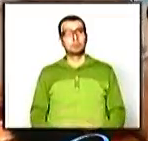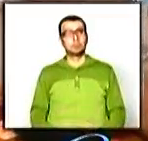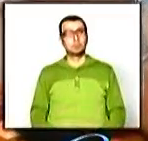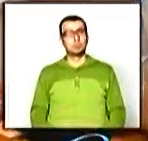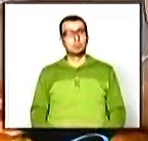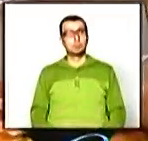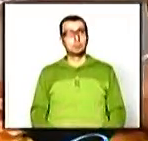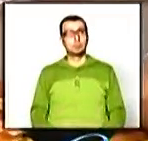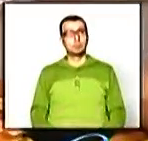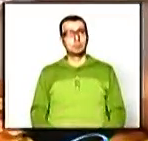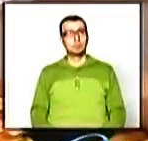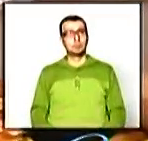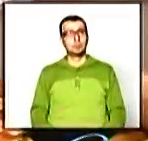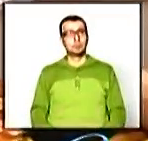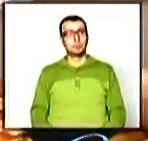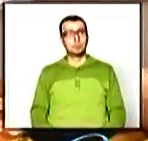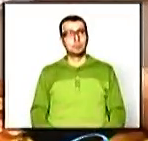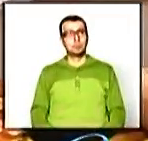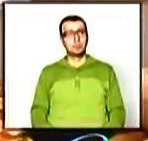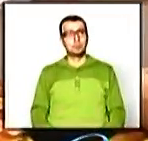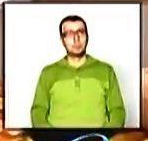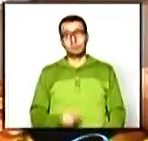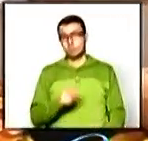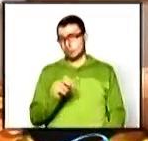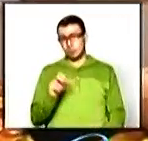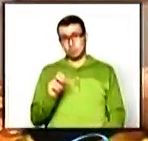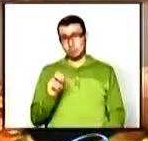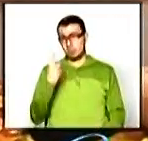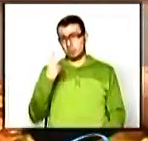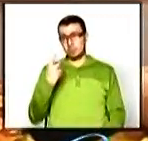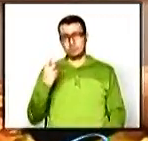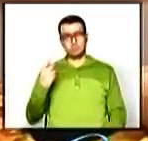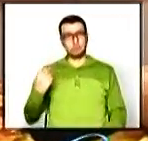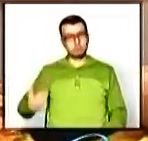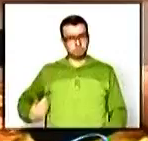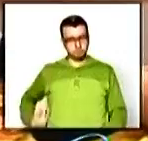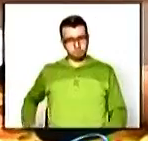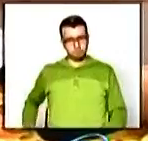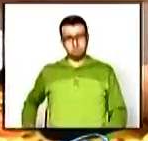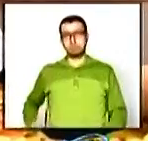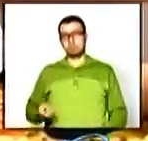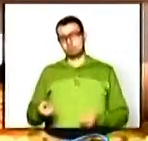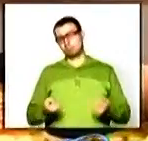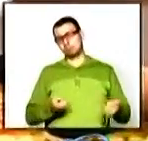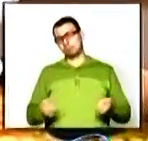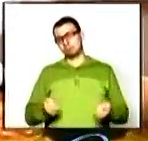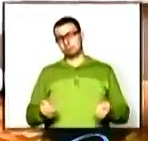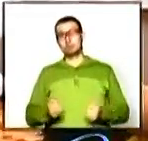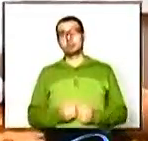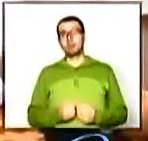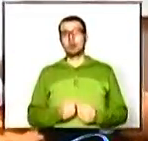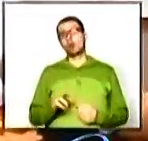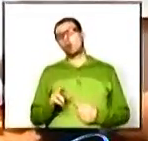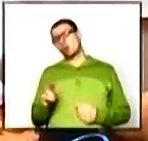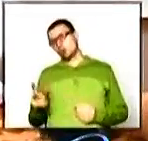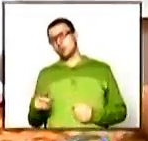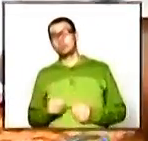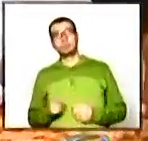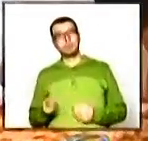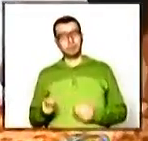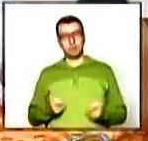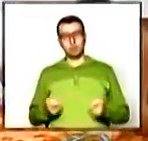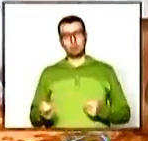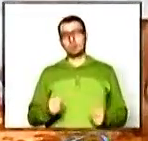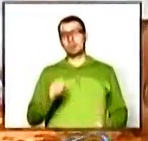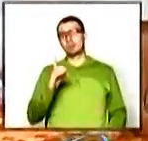Muy bien. Ese es un primer ajuste de la zona lumbodorsal. Tenemos otras variables. Vamos a hacer un ajuste dorsal. Vamos a mirar